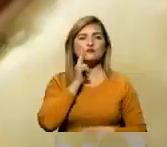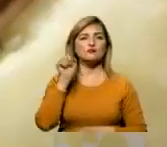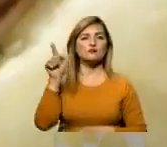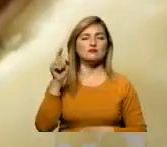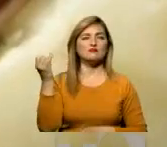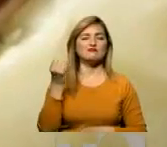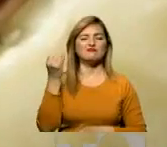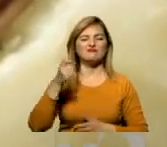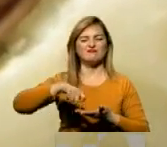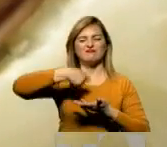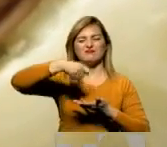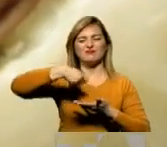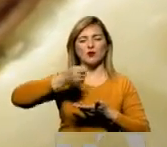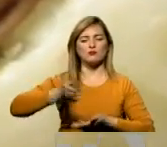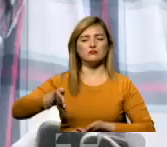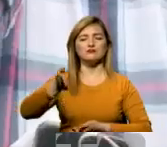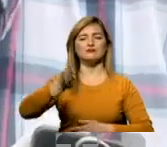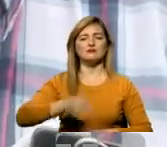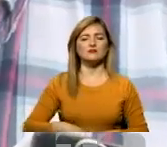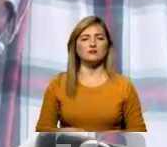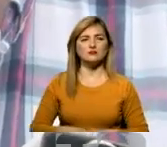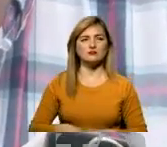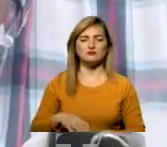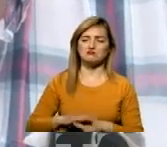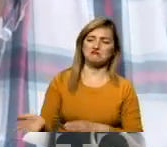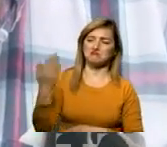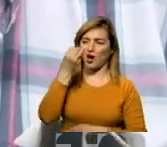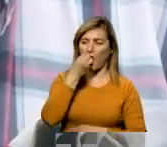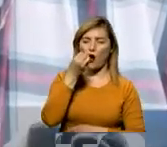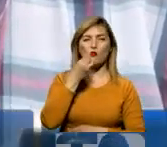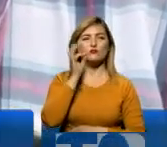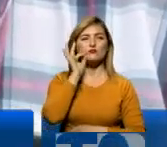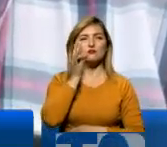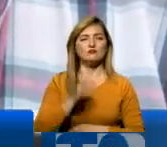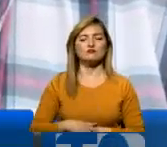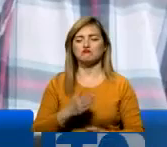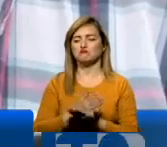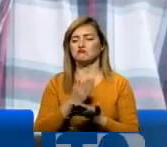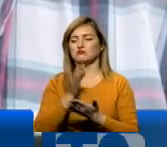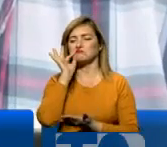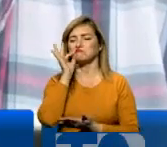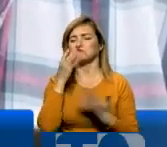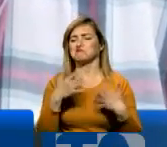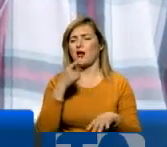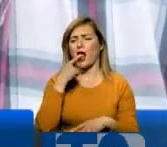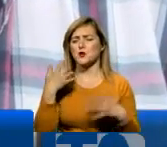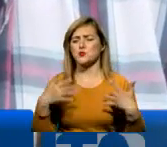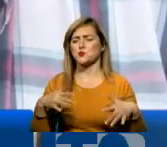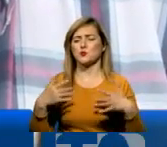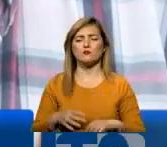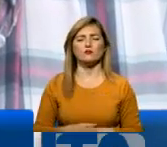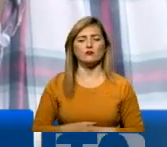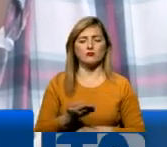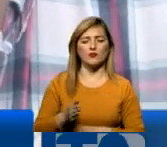lojano o una deliciosa trucha. Vengan a degustar, que aquí tenemos una comida muy deliciosa. Mire, la